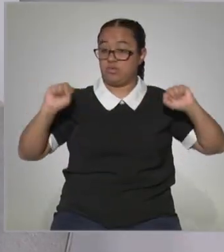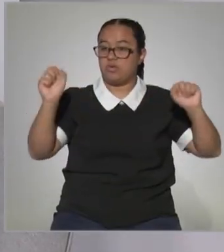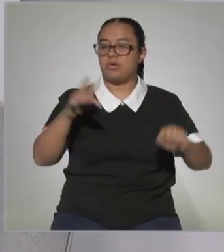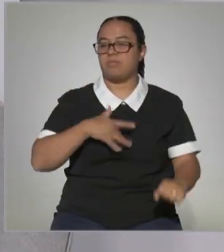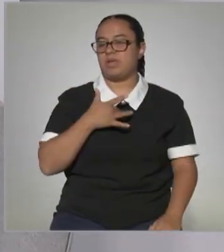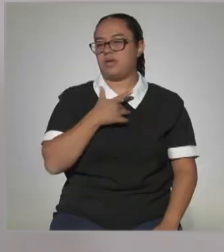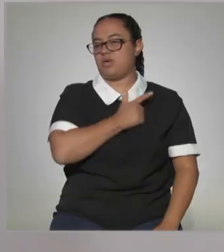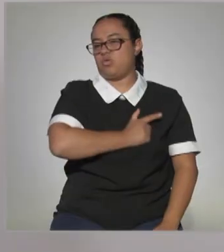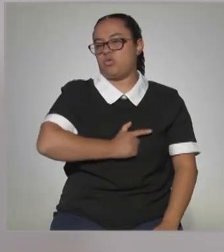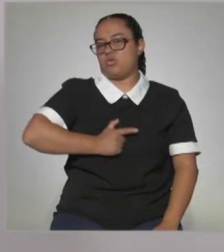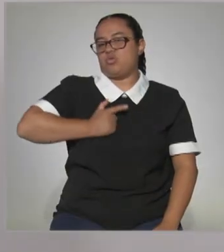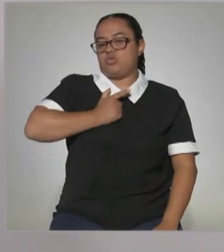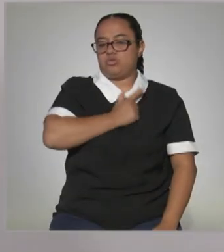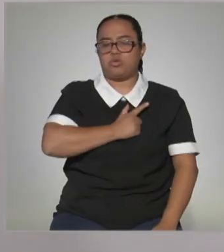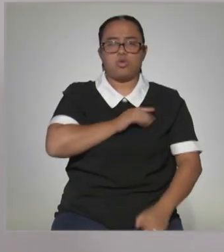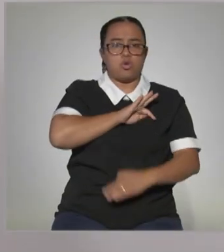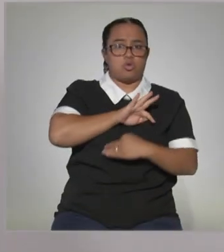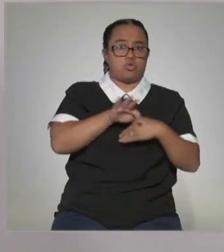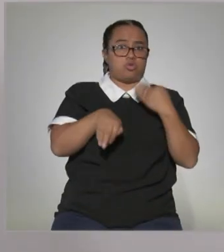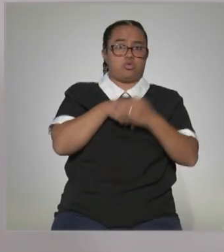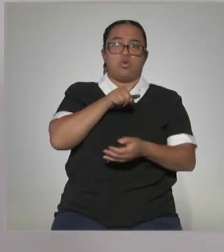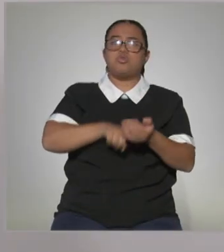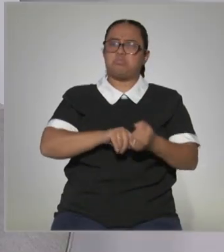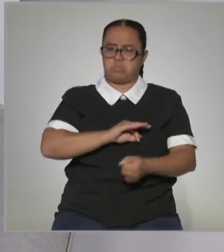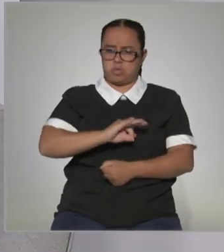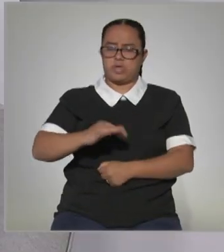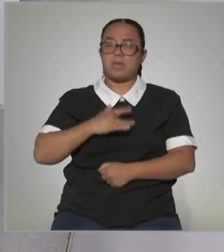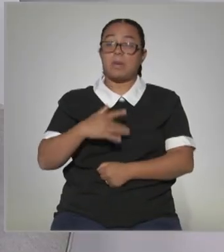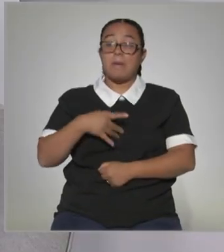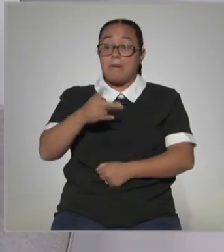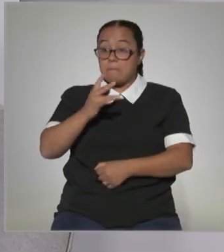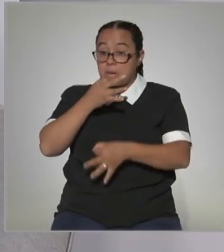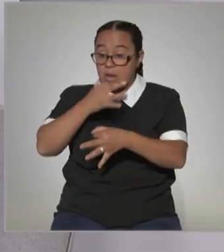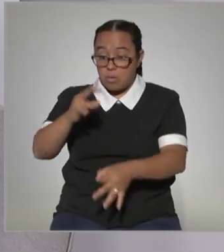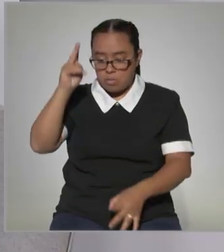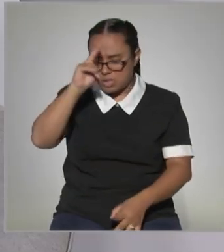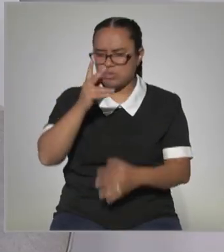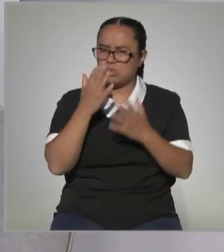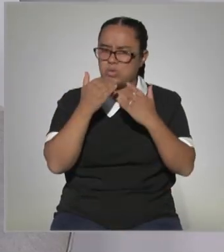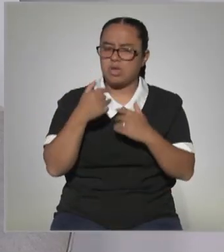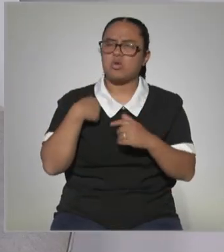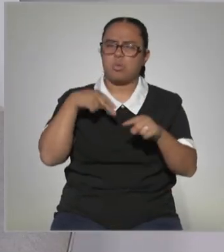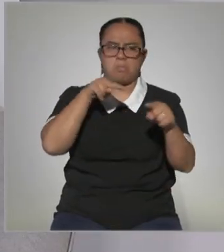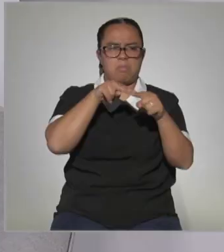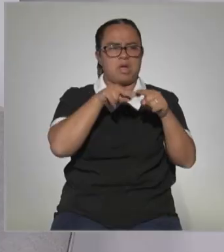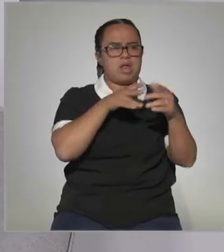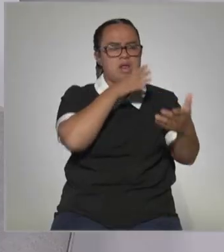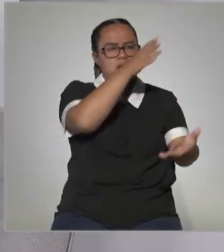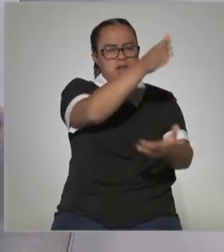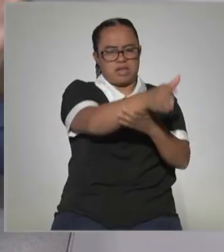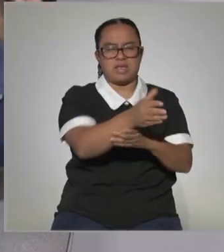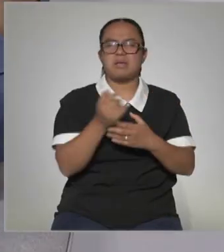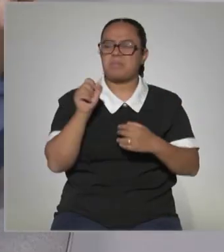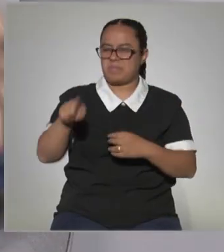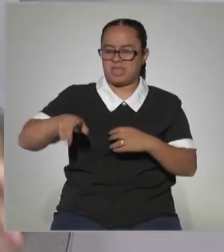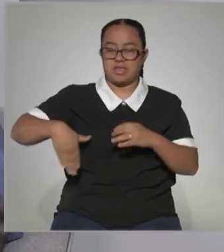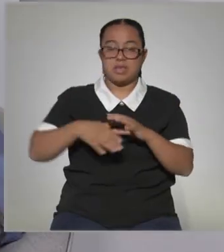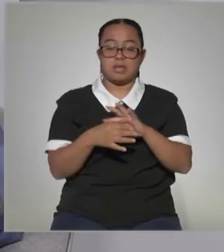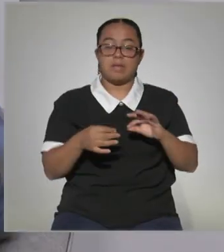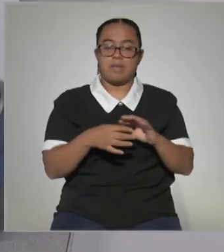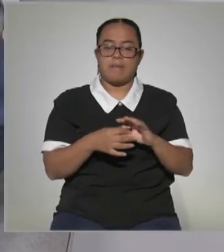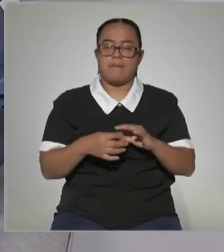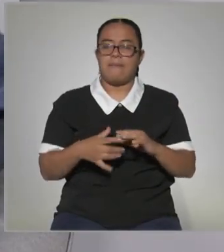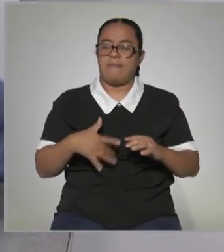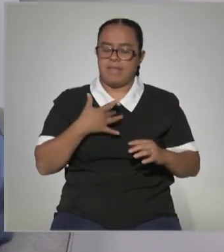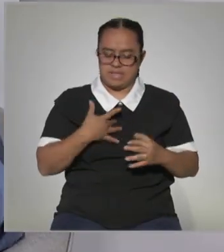sentir todos y sin volvernos adictos, ¿no? O sea, podemos ir al parque, incluso practicar esto que tú decías,